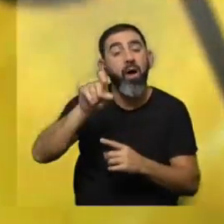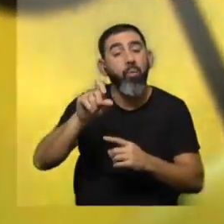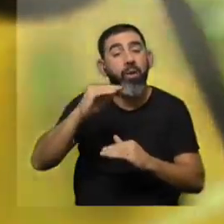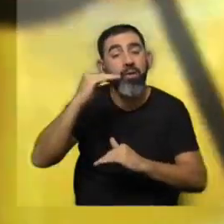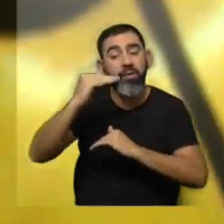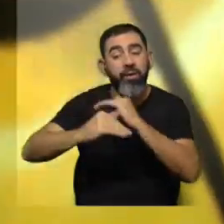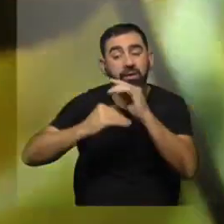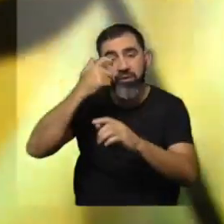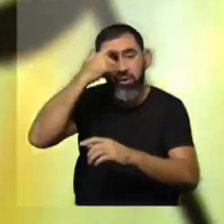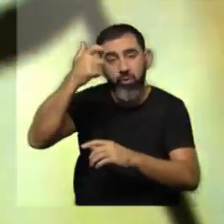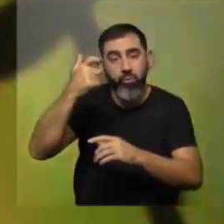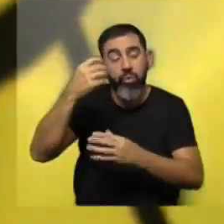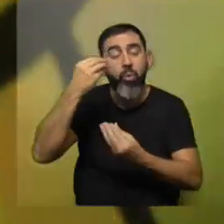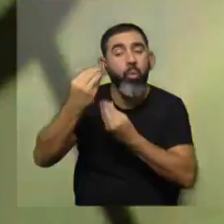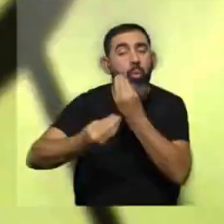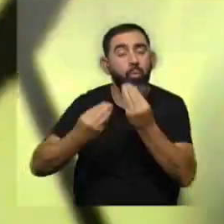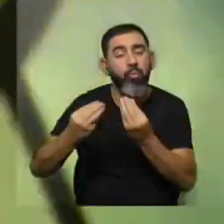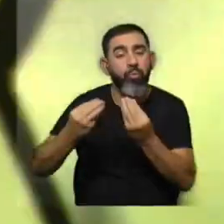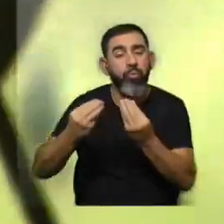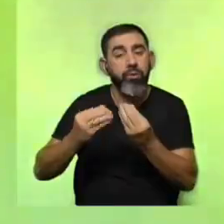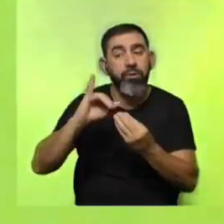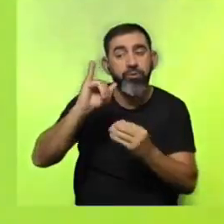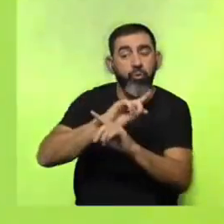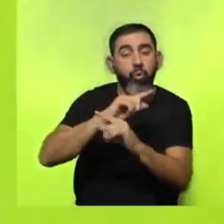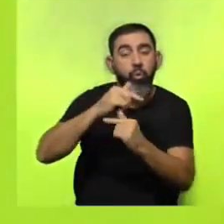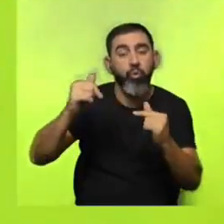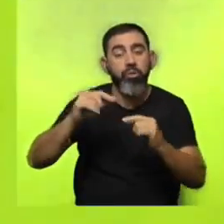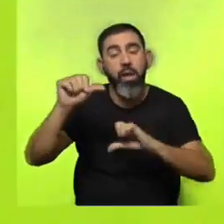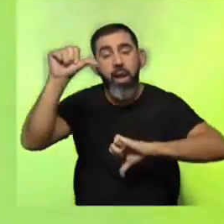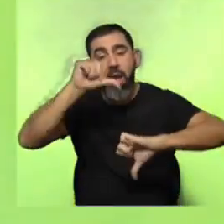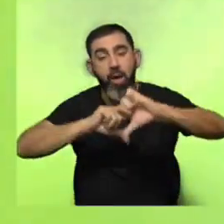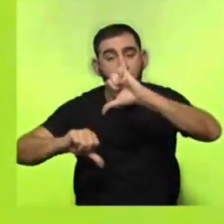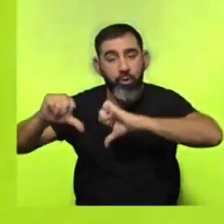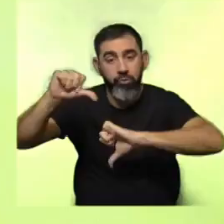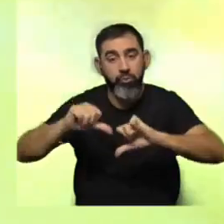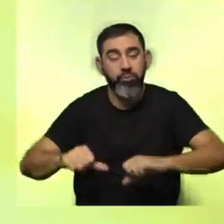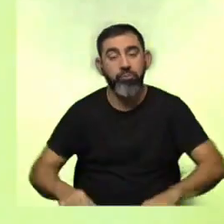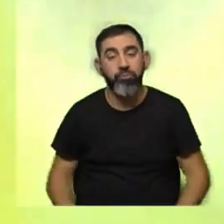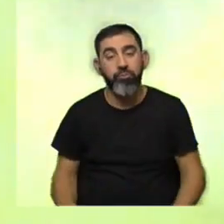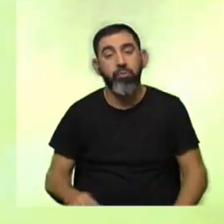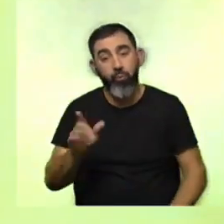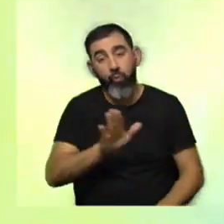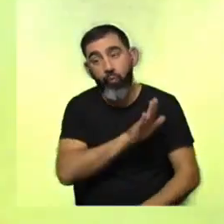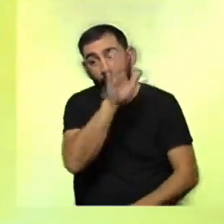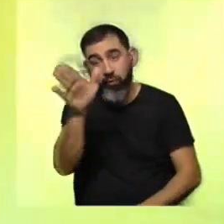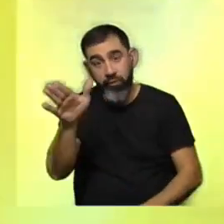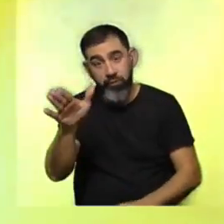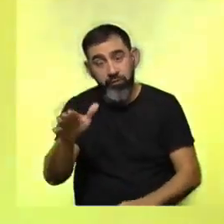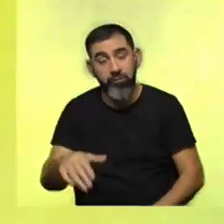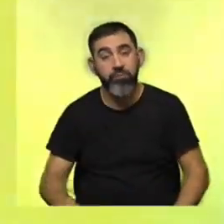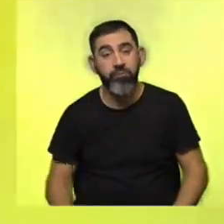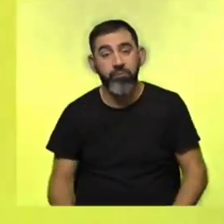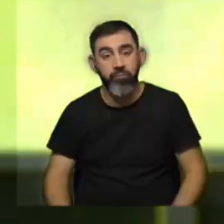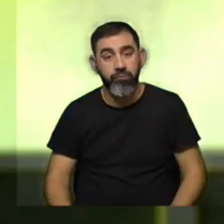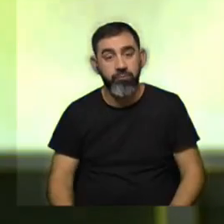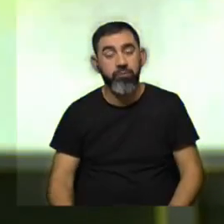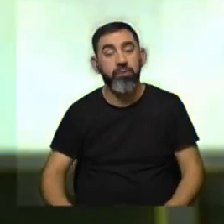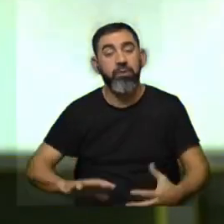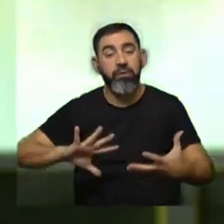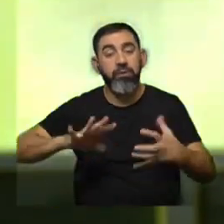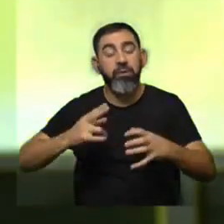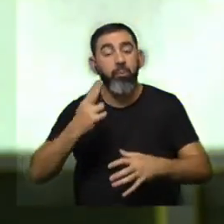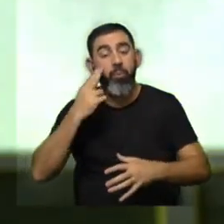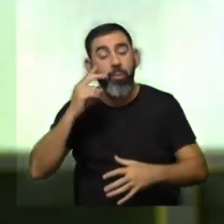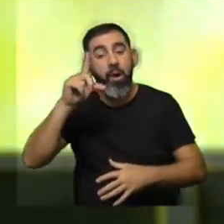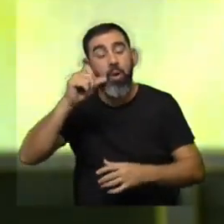de la ciencia, y cómo pasan o no cosas en los laboratorios. Y ahí fuiste vos, Daniela, justamente a ver eso, ¿no? La crisis del agua